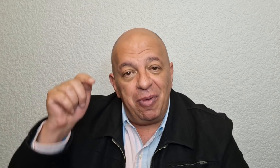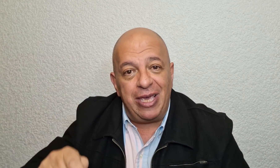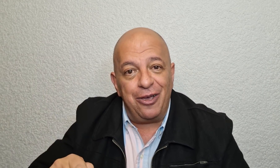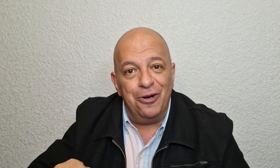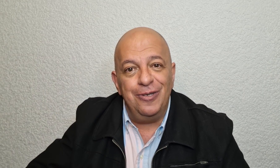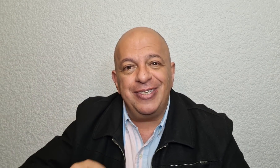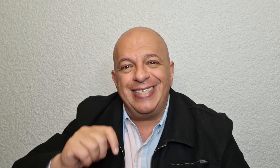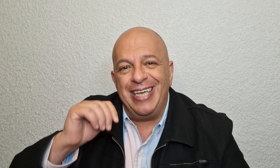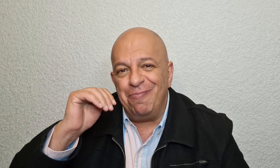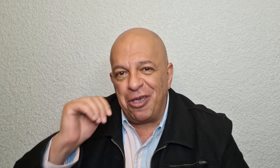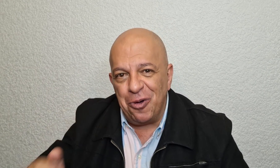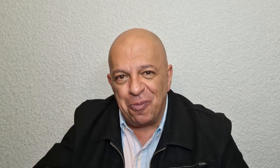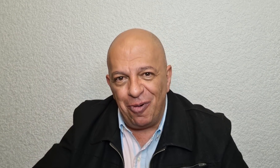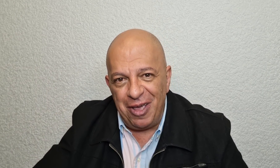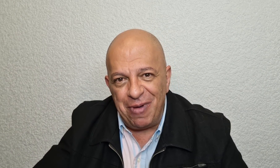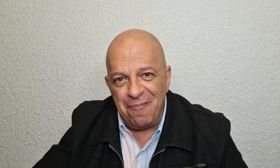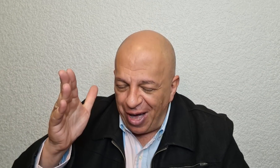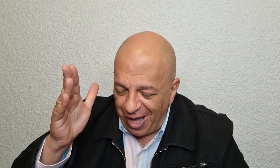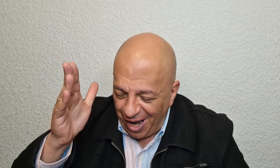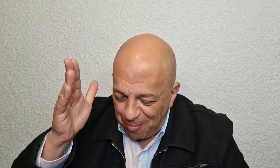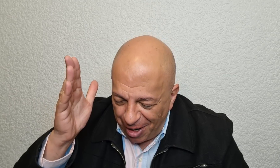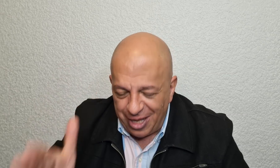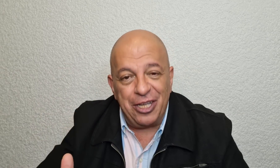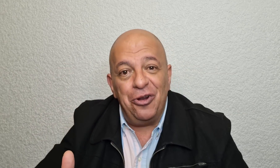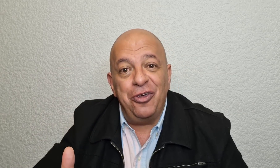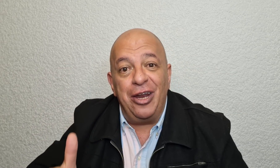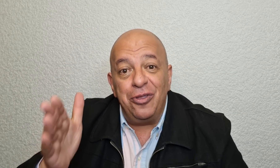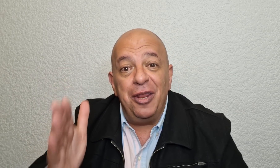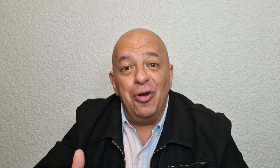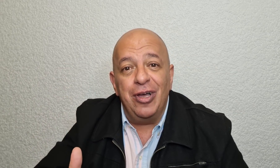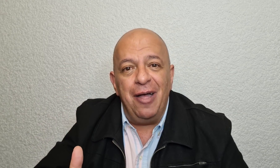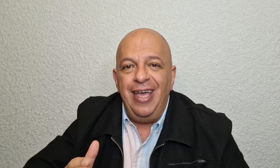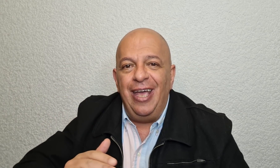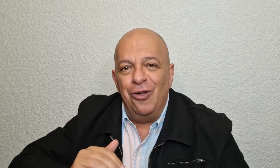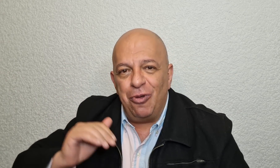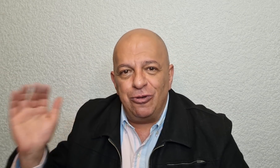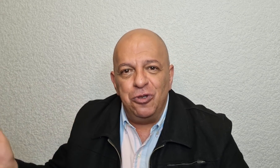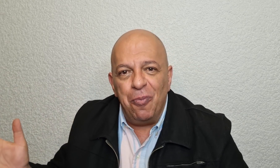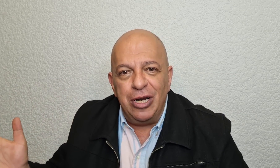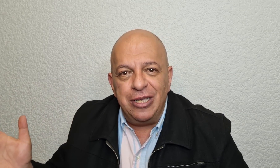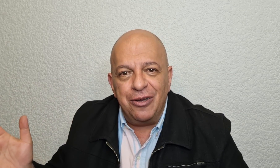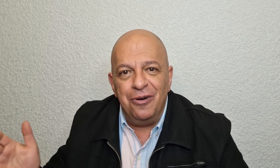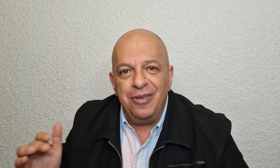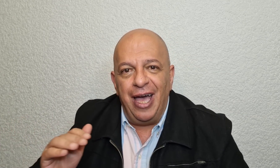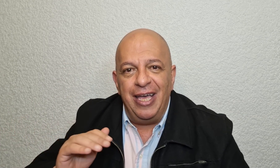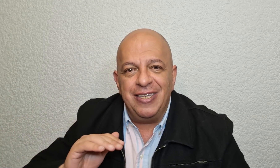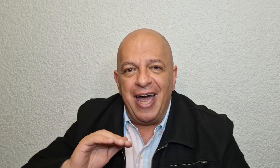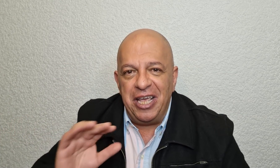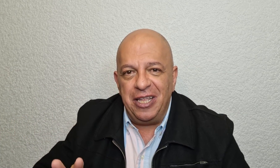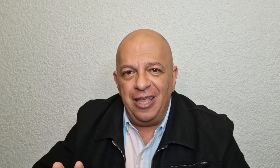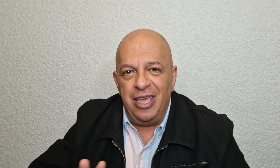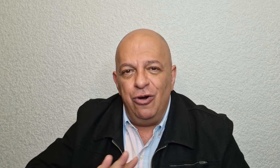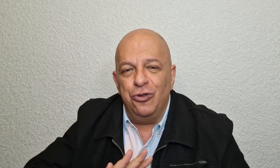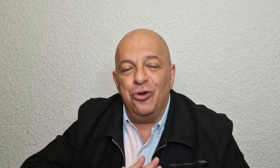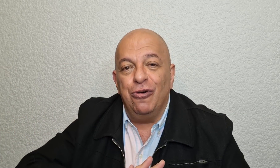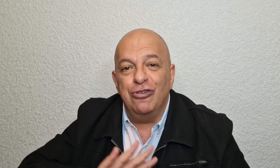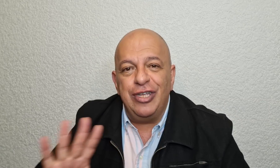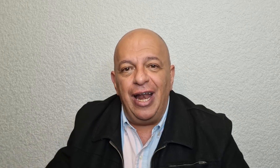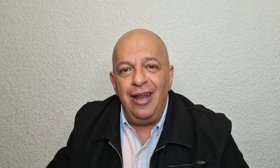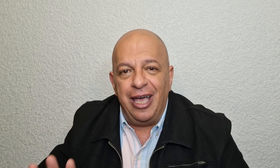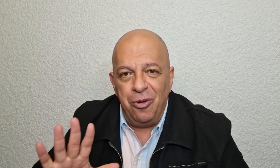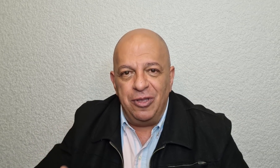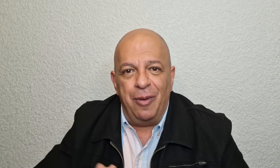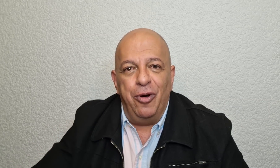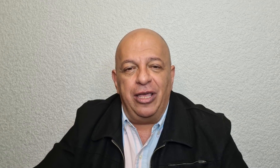hacer en méxico sin mayor problema a la parte de tecnología no tiene bronca el otro asunto político ya es harina de otro costal